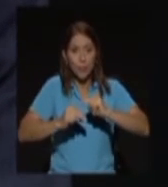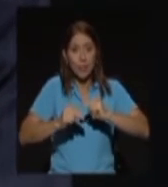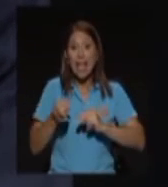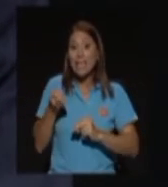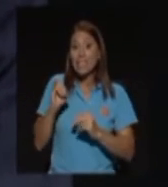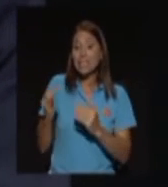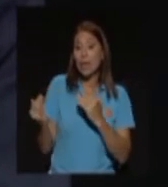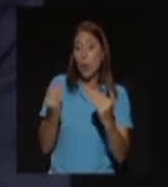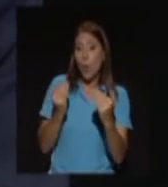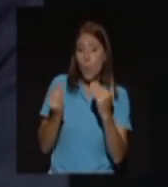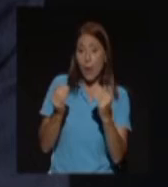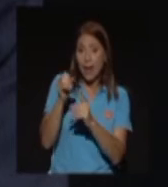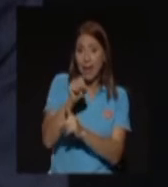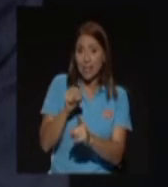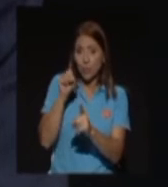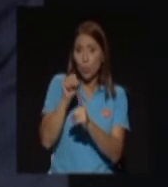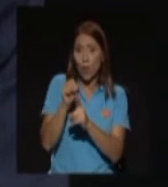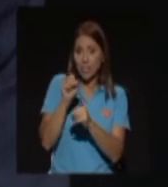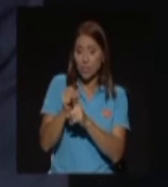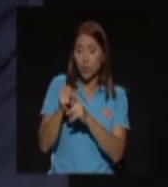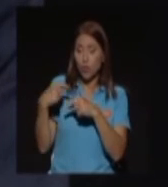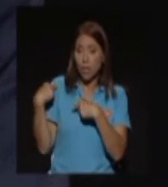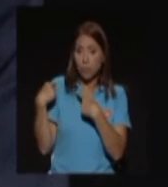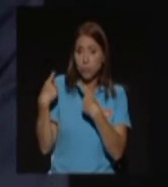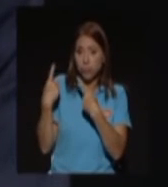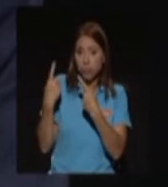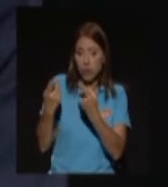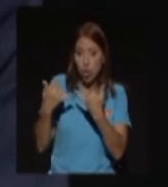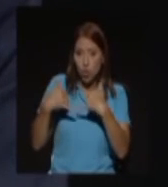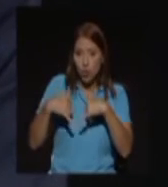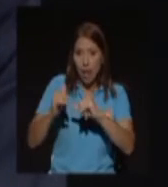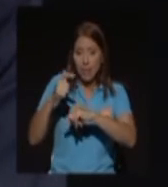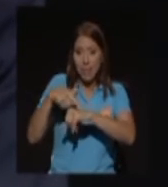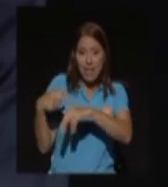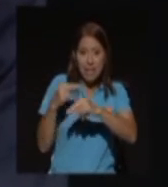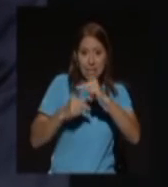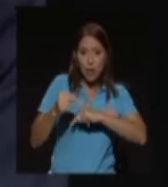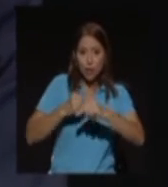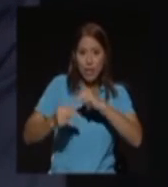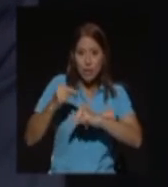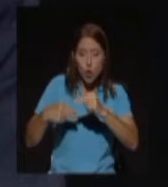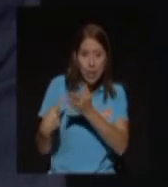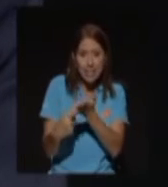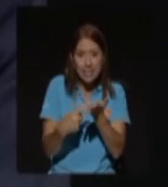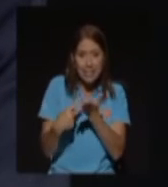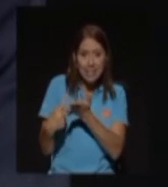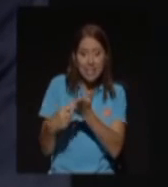respecto a la situación que prevalecía durante las negociaciones, la situación